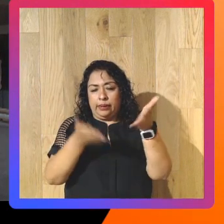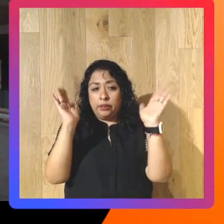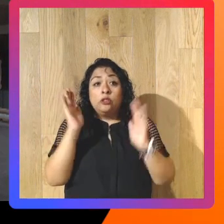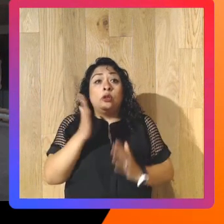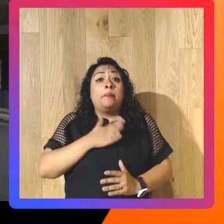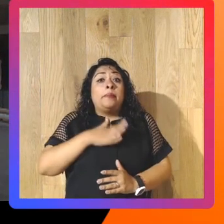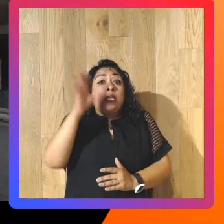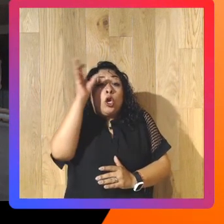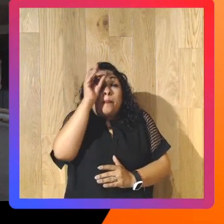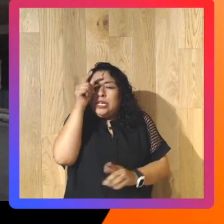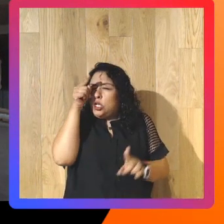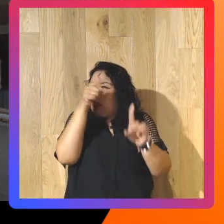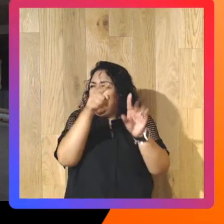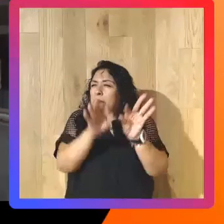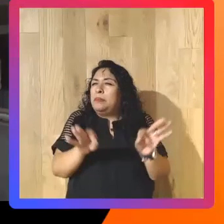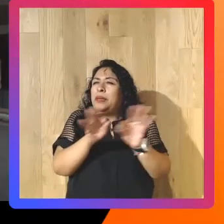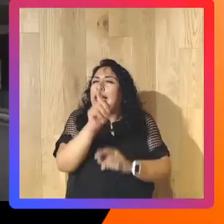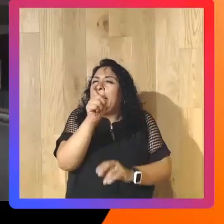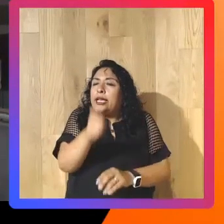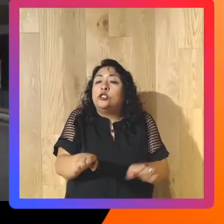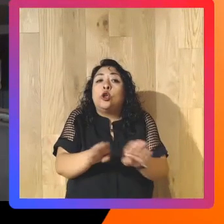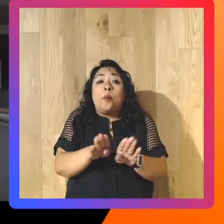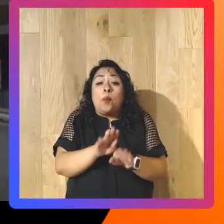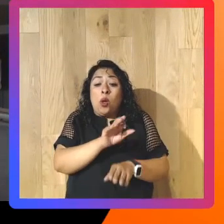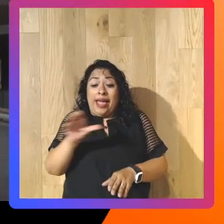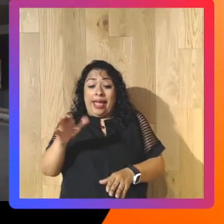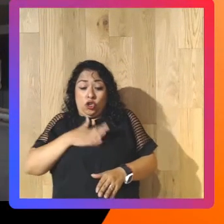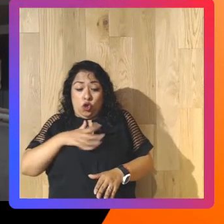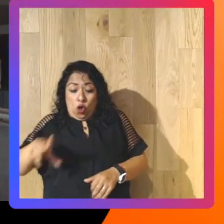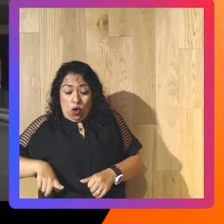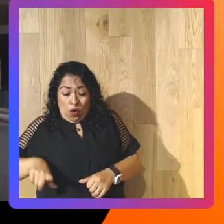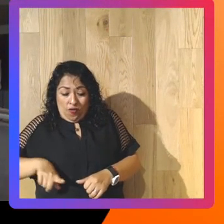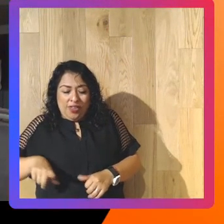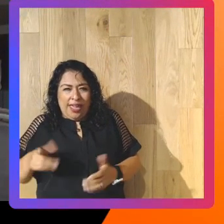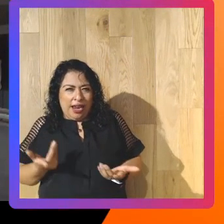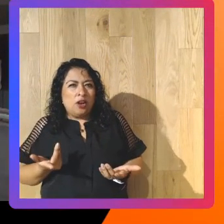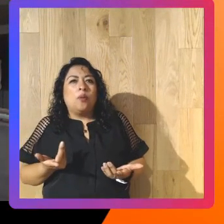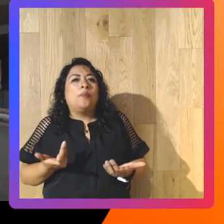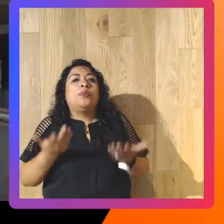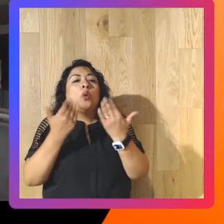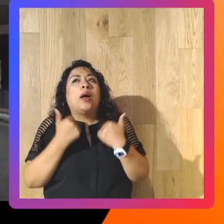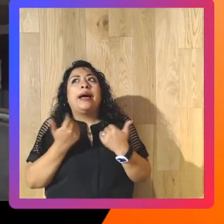creo que el eje central es cómo hacer que desde las acciones del gobierno no haya